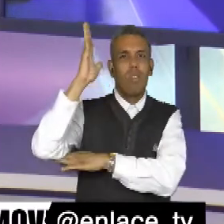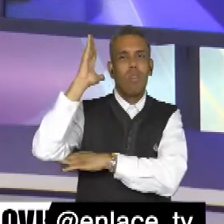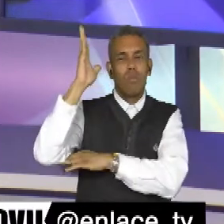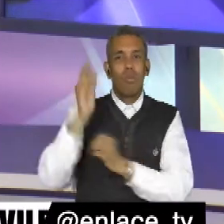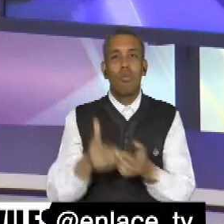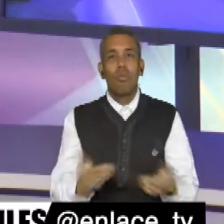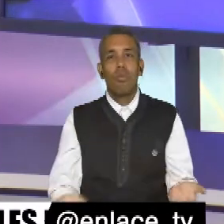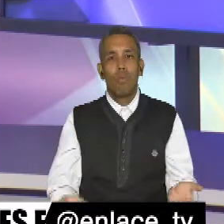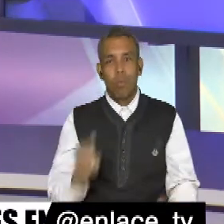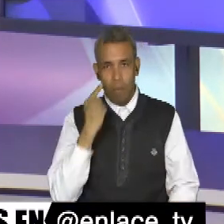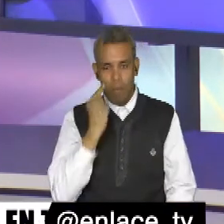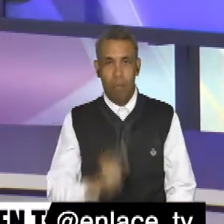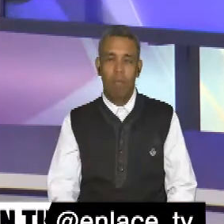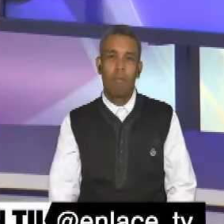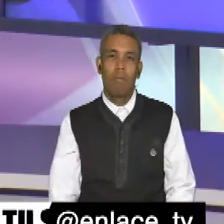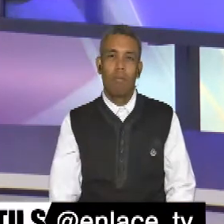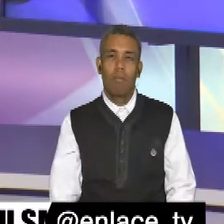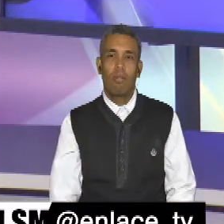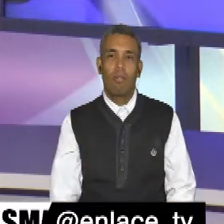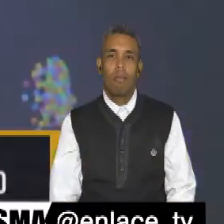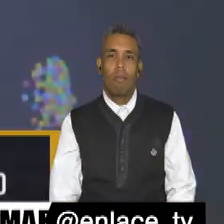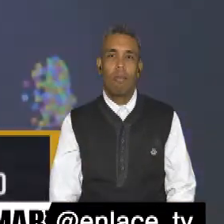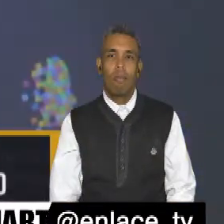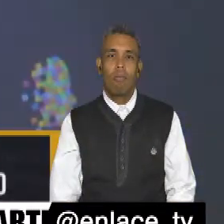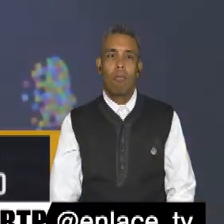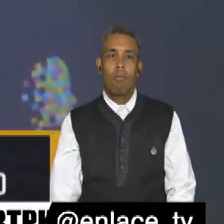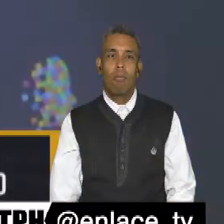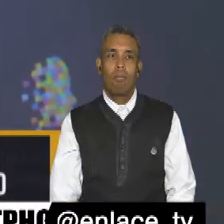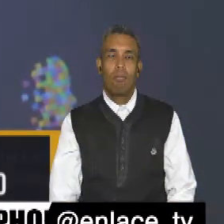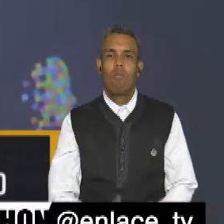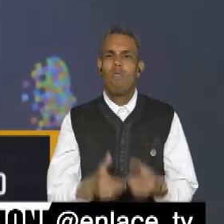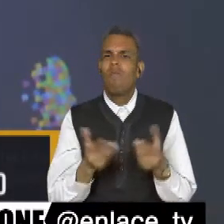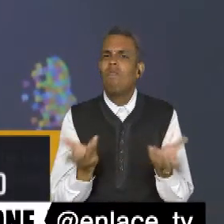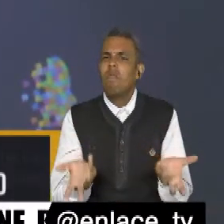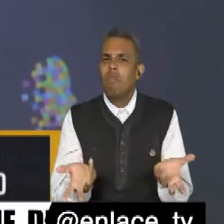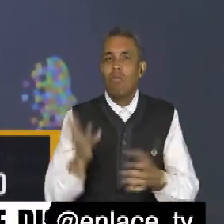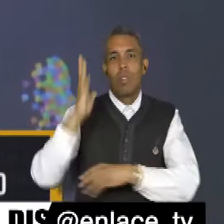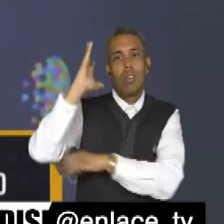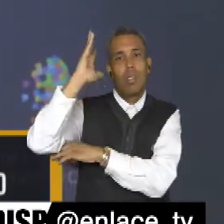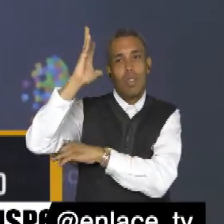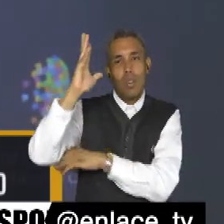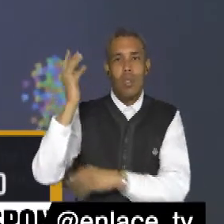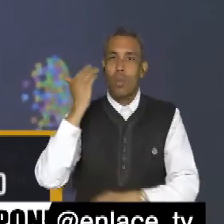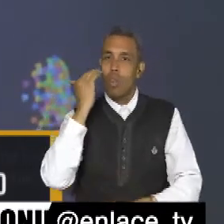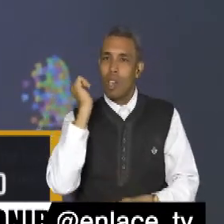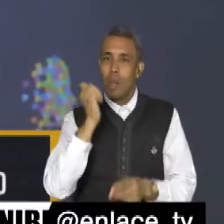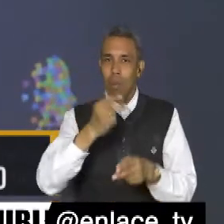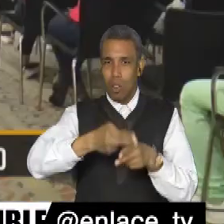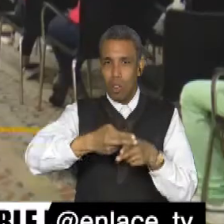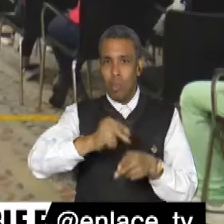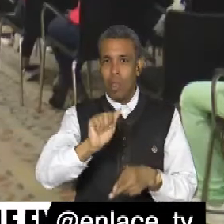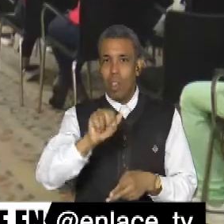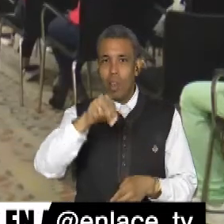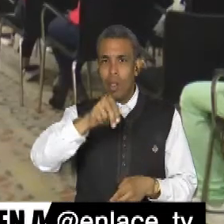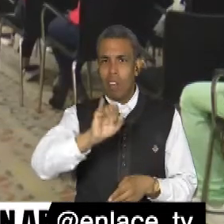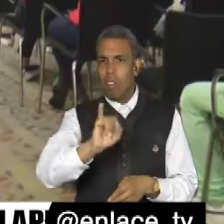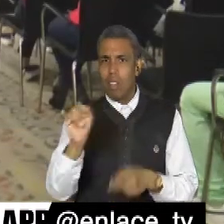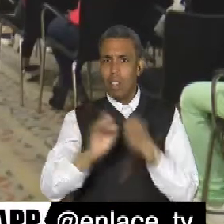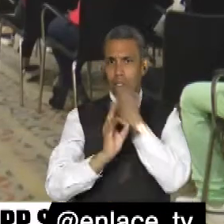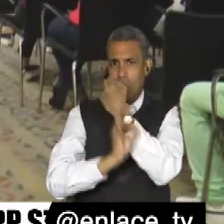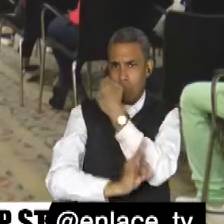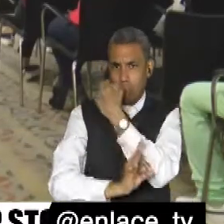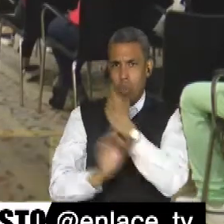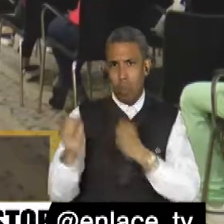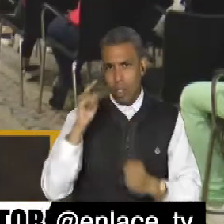el Liceo Michiquilines. Disciplina con amor es el nombre de la conferencia que el Liceo Infantil Michiquilines tuvo con la magíster